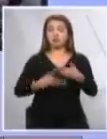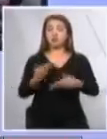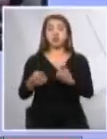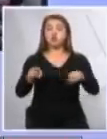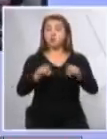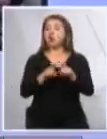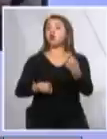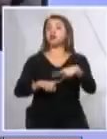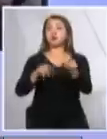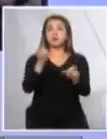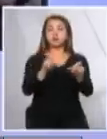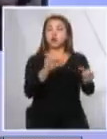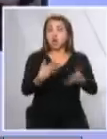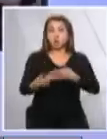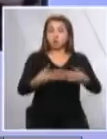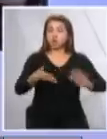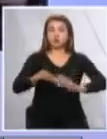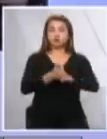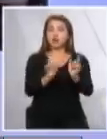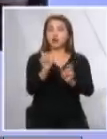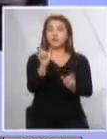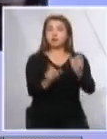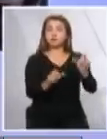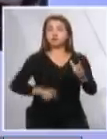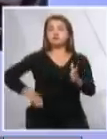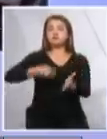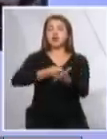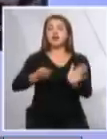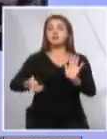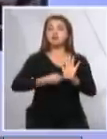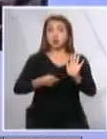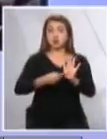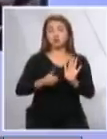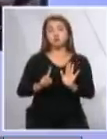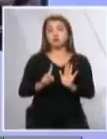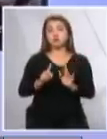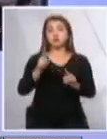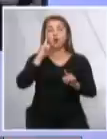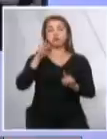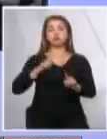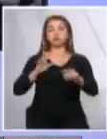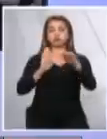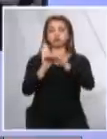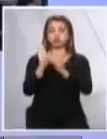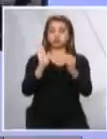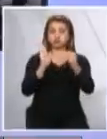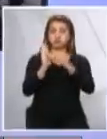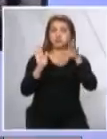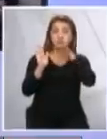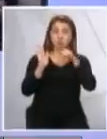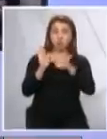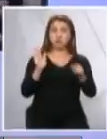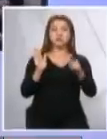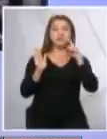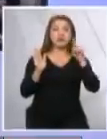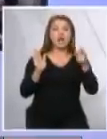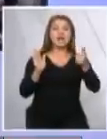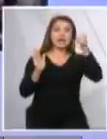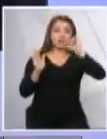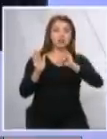que actuamos con todos los contribuyentes, siguiendo los criterios que habitualmente se usan para definir si hay o no acción